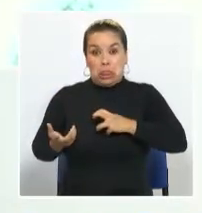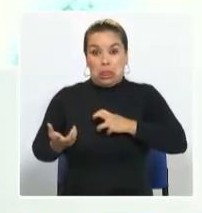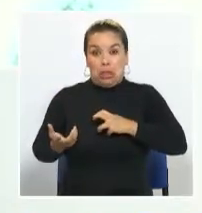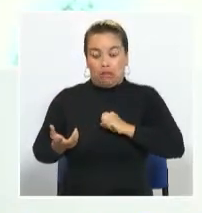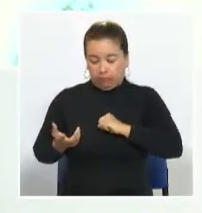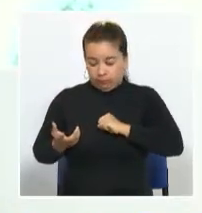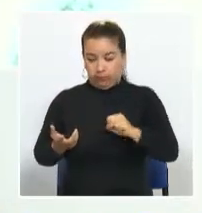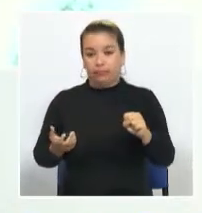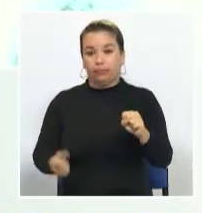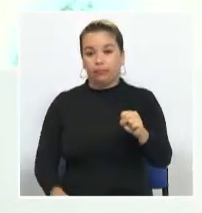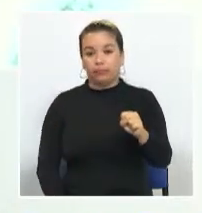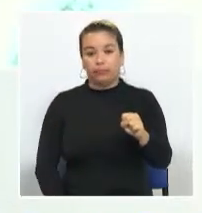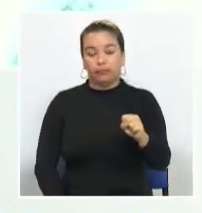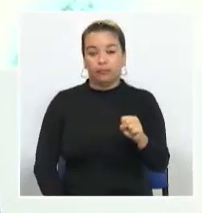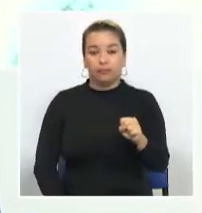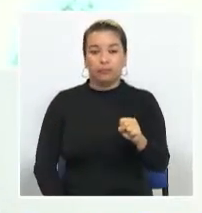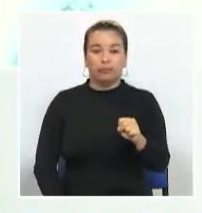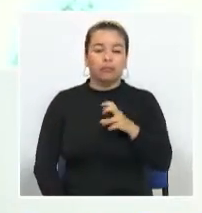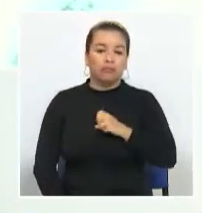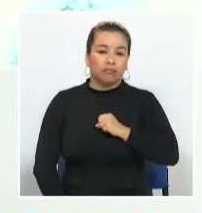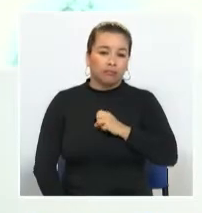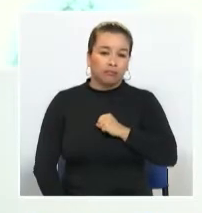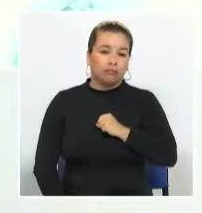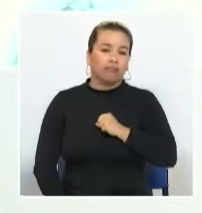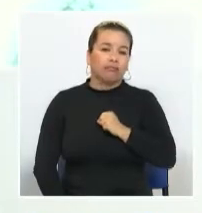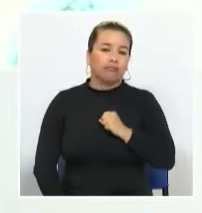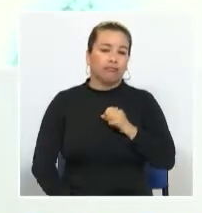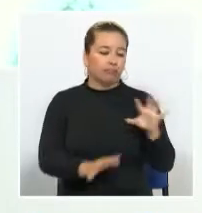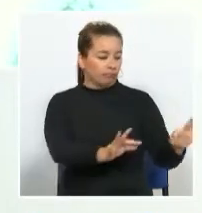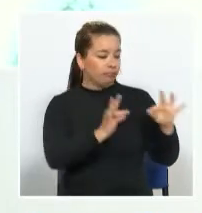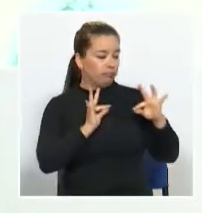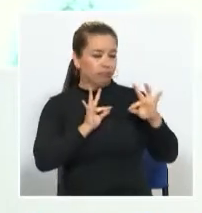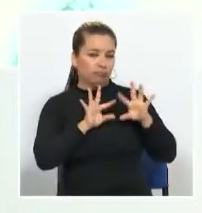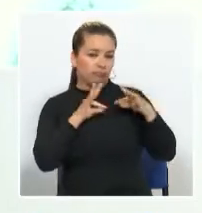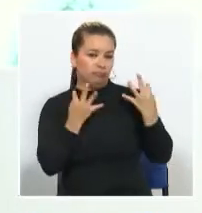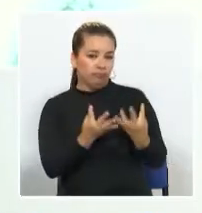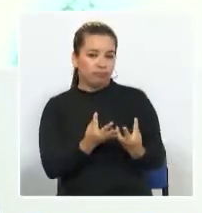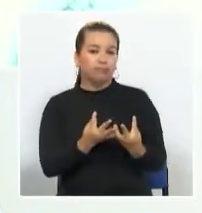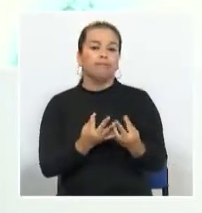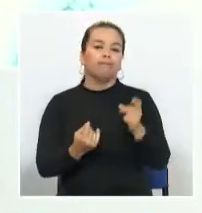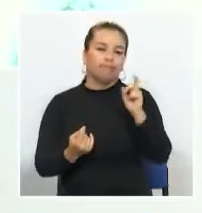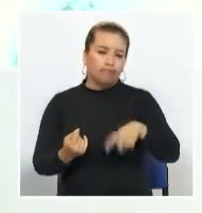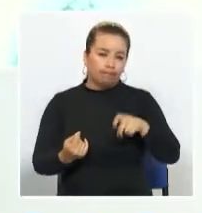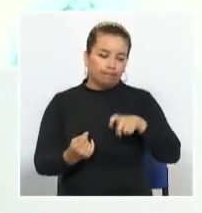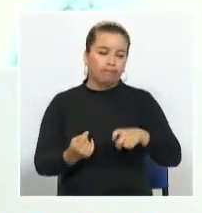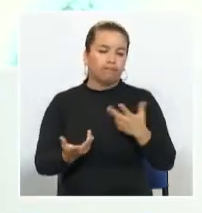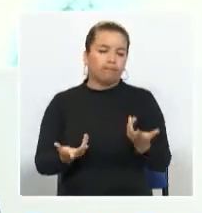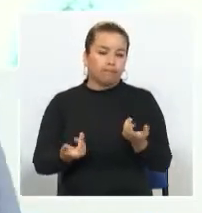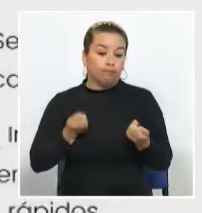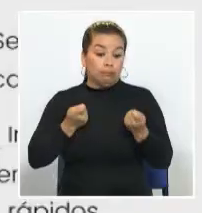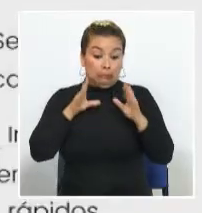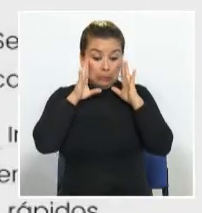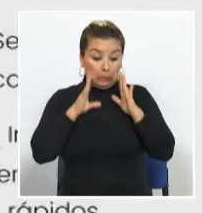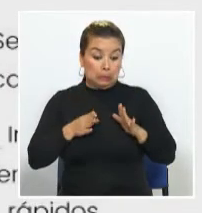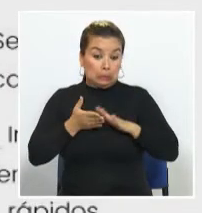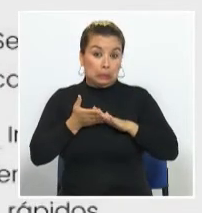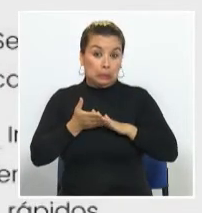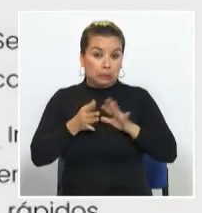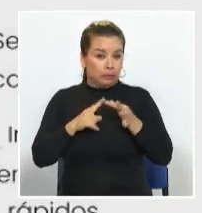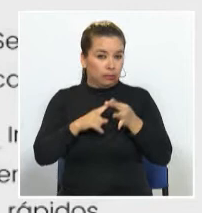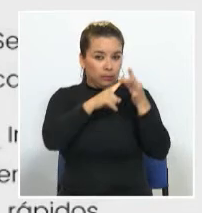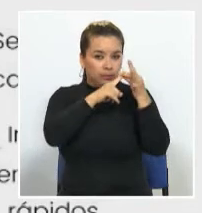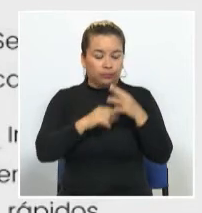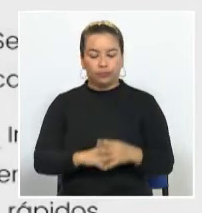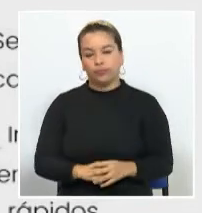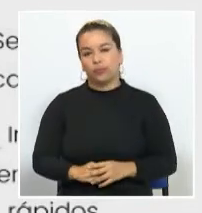infartados, corazones con problemas congénitos y generalmente requieren de unos manejos especializados. La gran mayoría de las